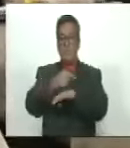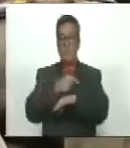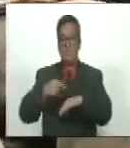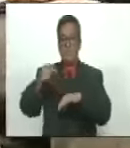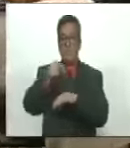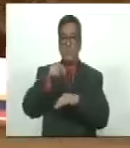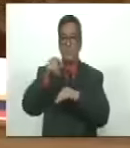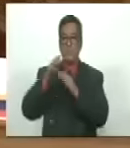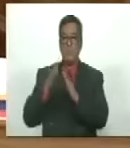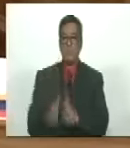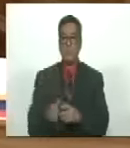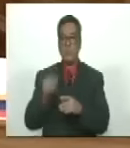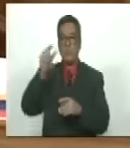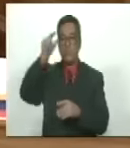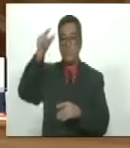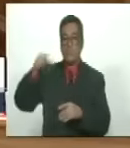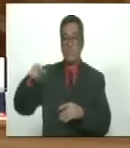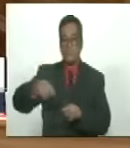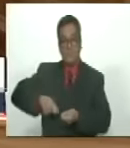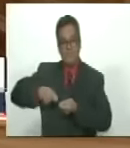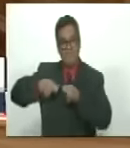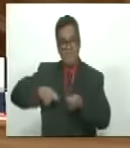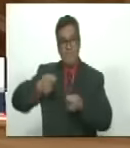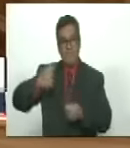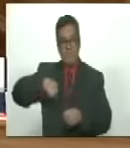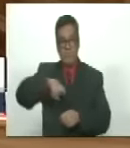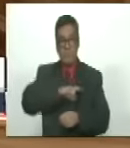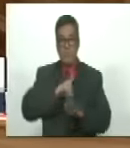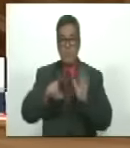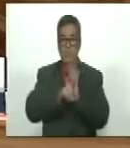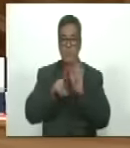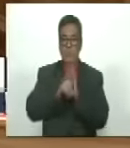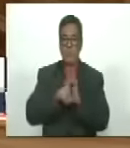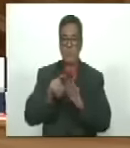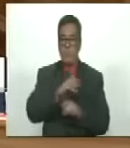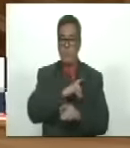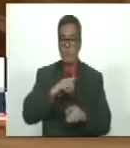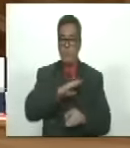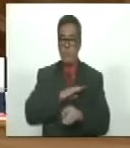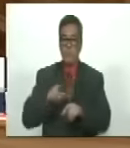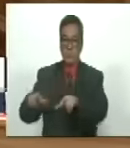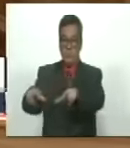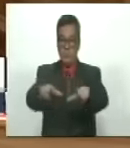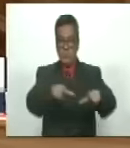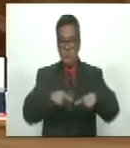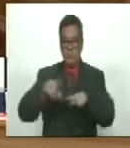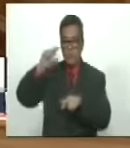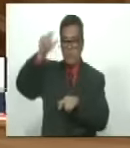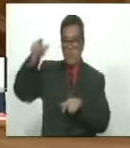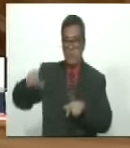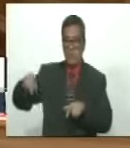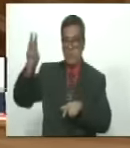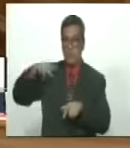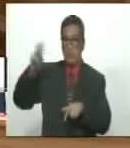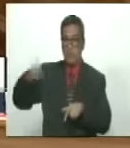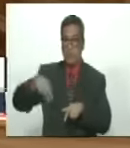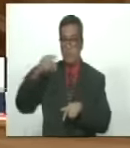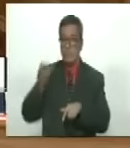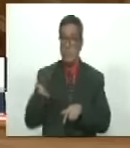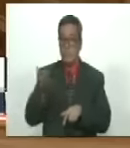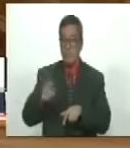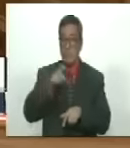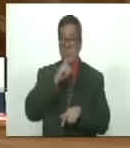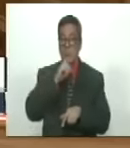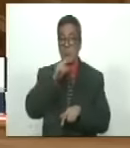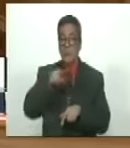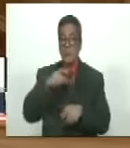de Guyana ataque nuestra legítima pretensión sobre la Guyana Esequiba. Un tema bien complicado,